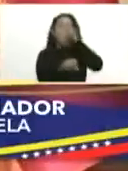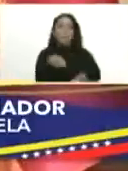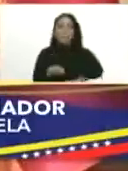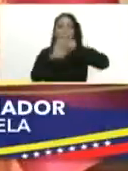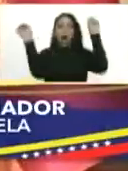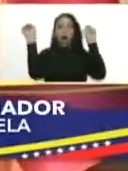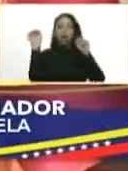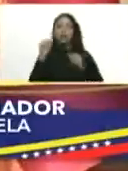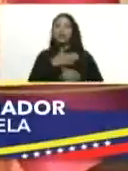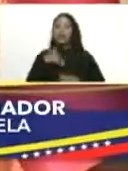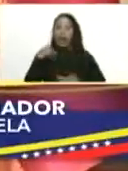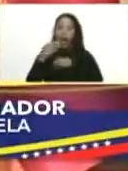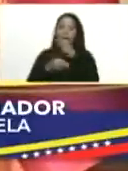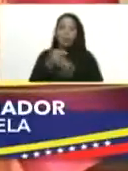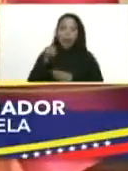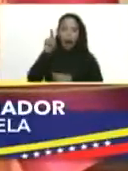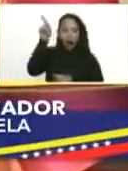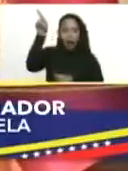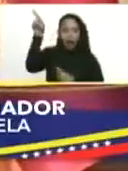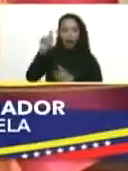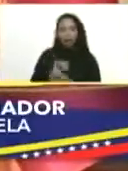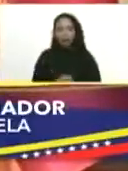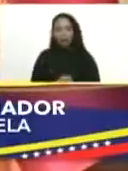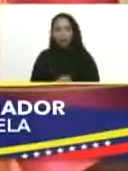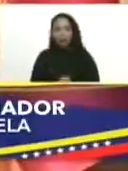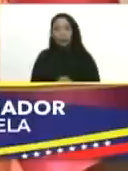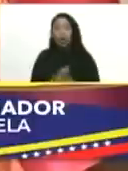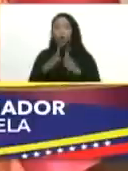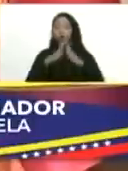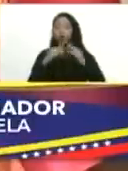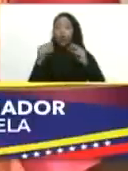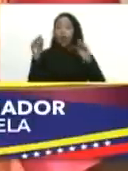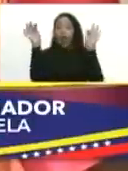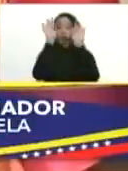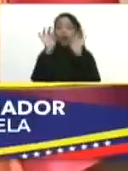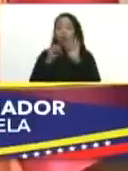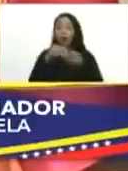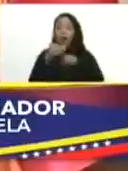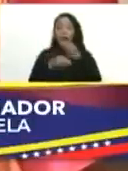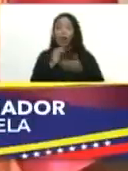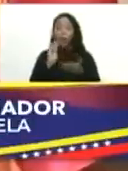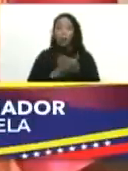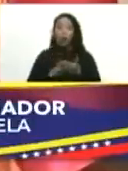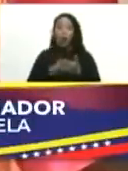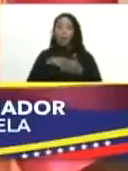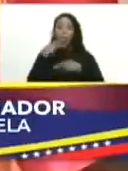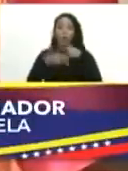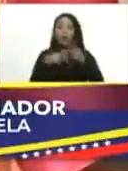Todos los movimientos en el tablero geopolítico del mundo